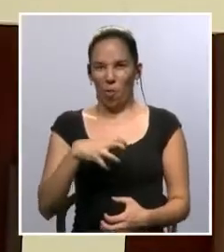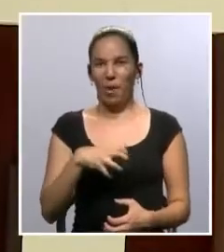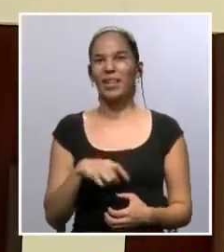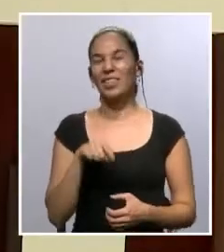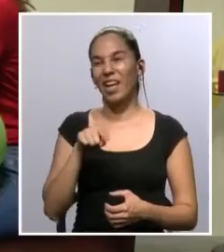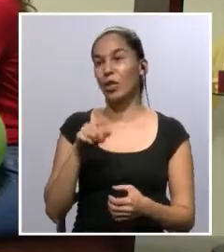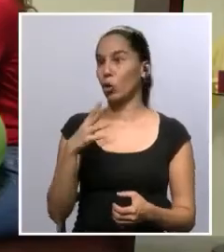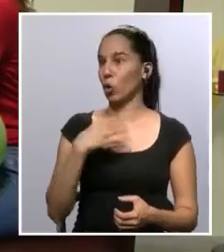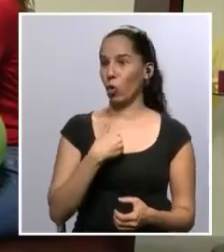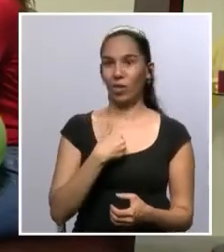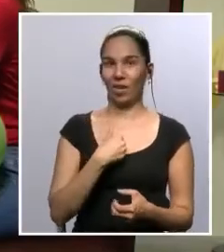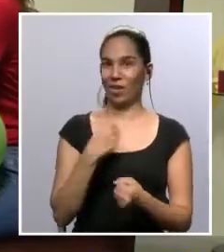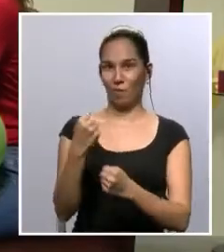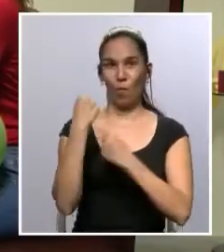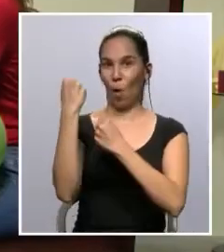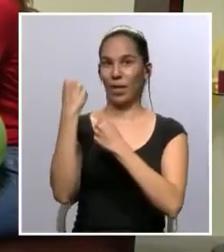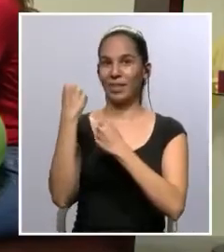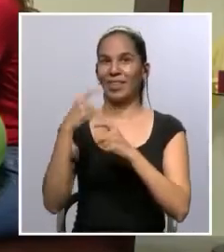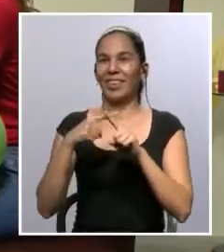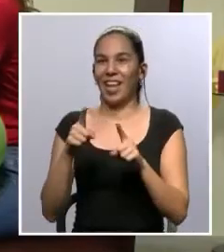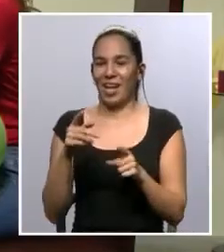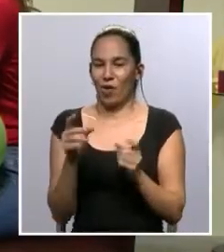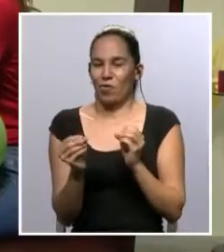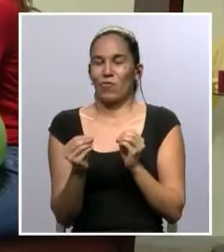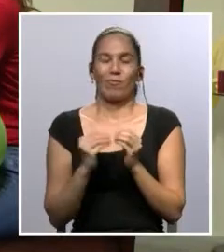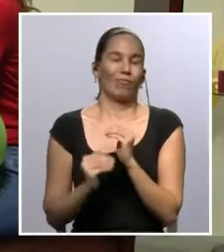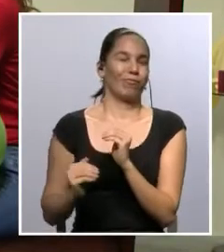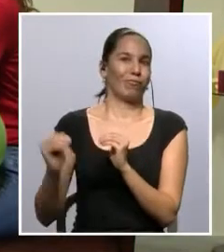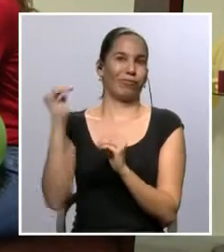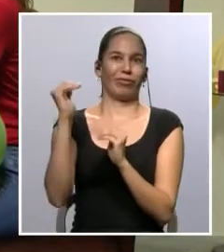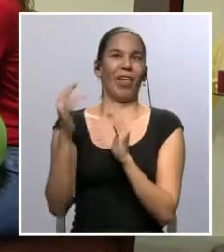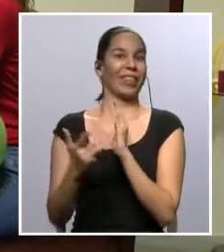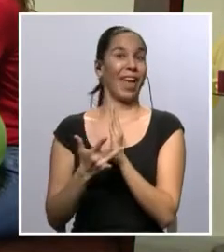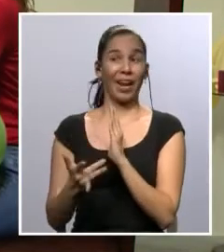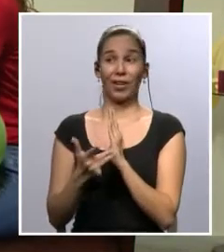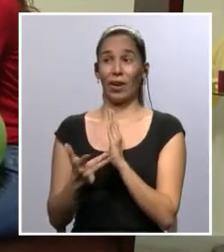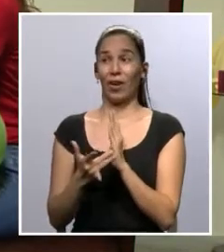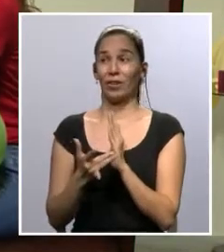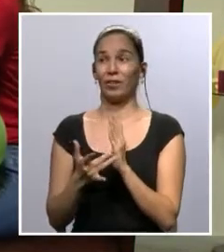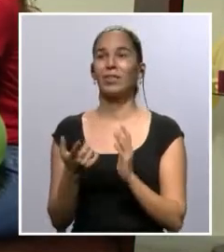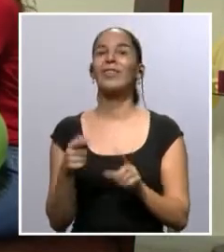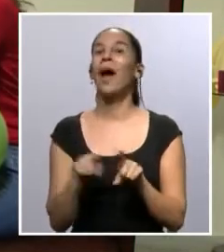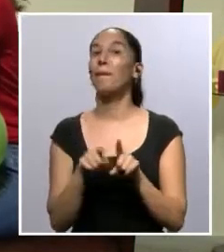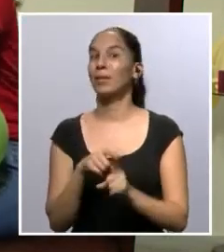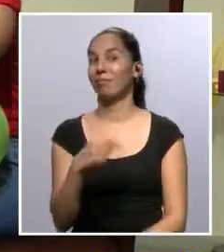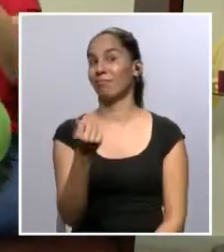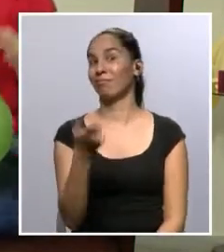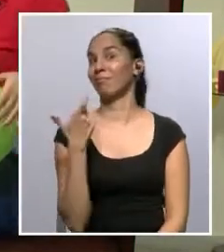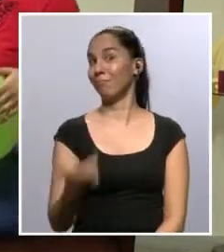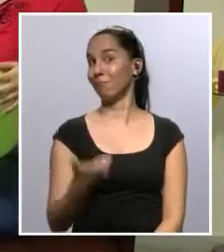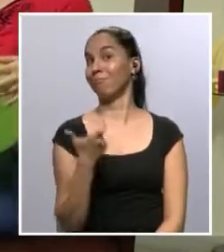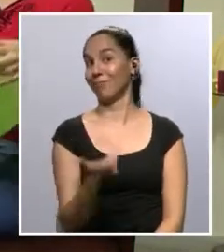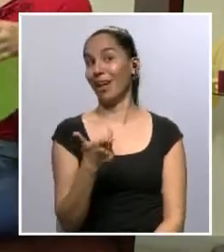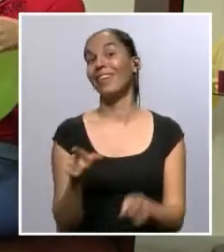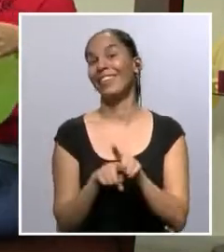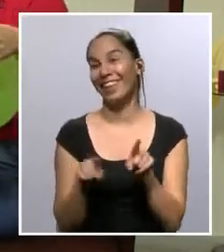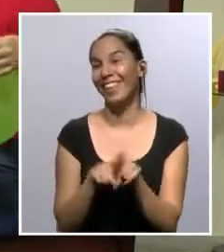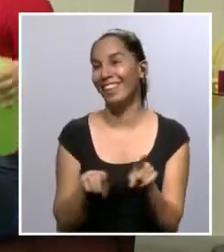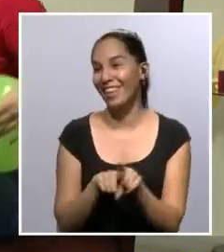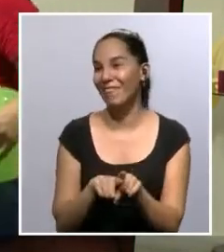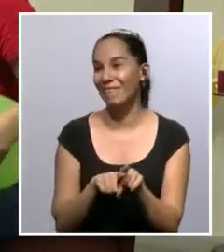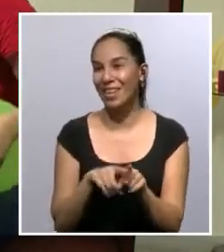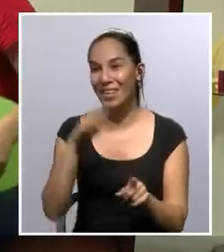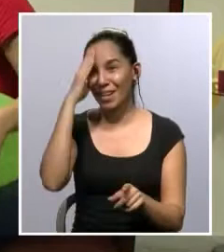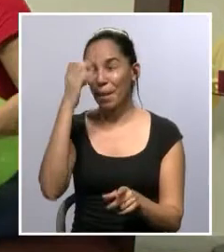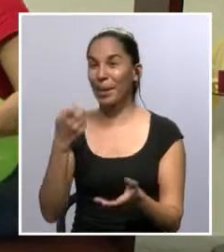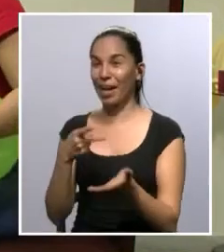tienen superpoderes. Lo que tienen es super tecnología. Y ellos y super plata. Para sí. poder super